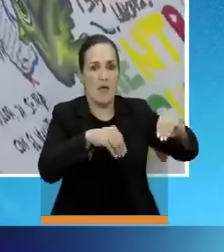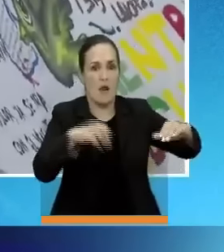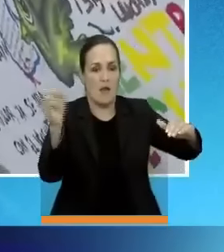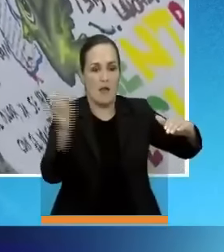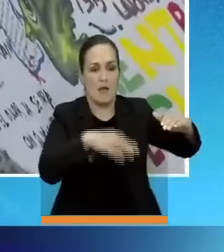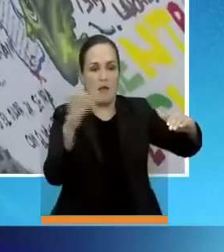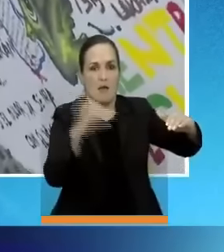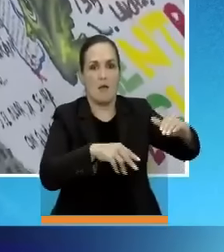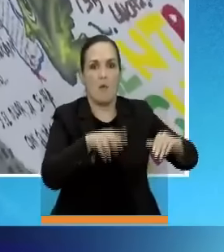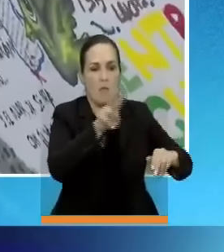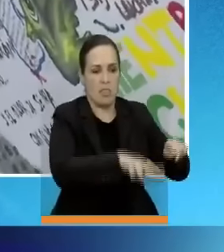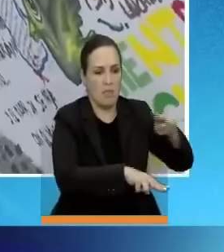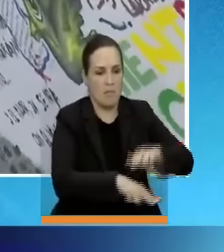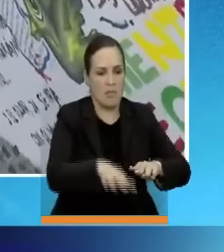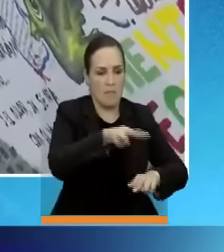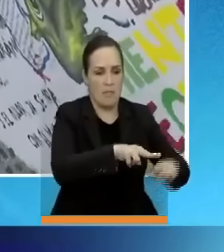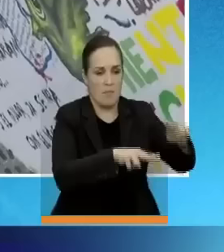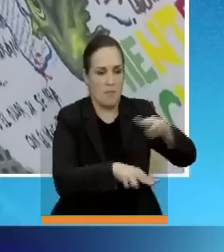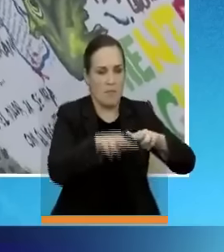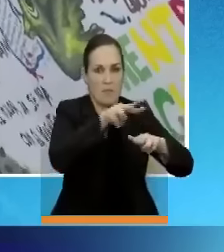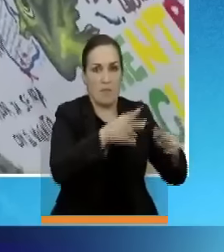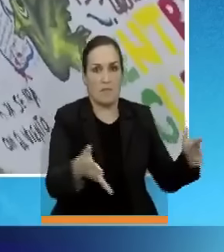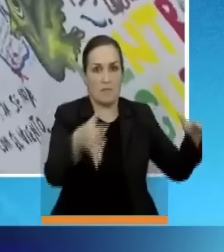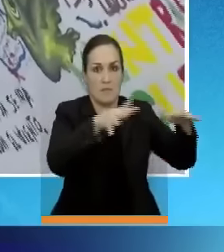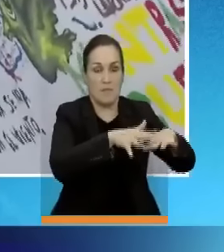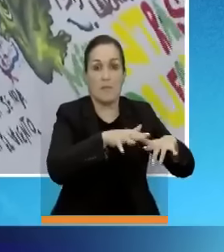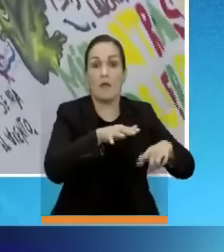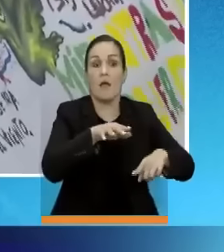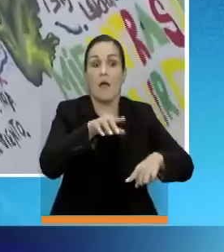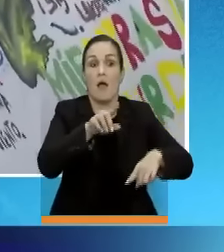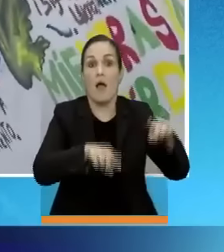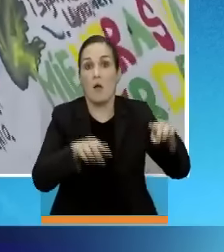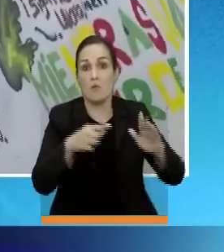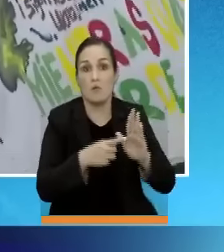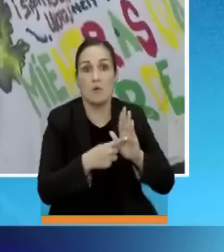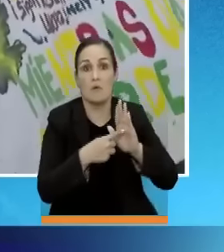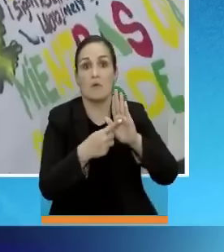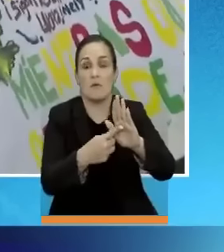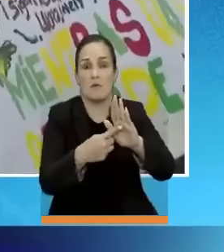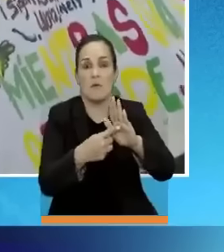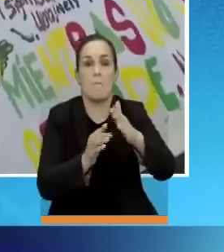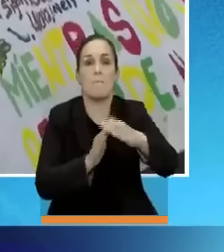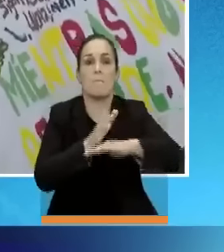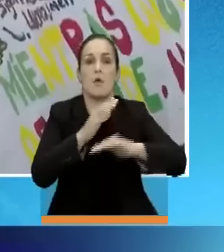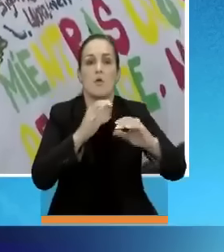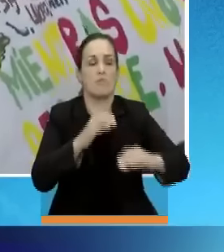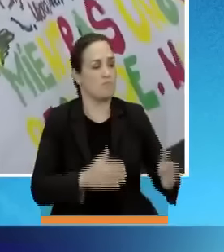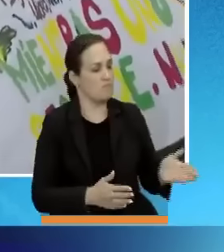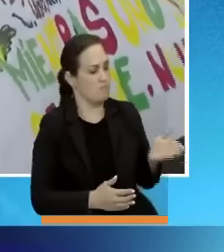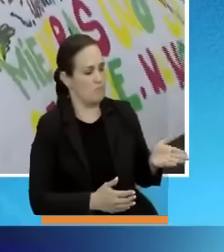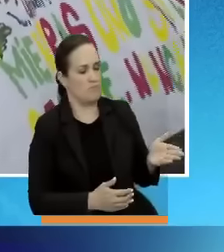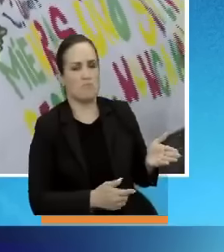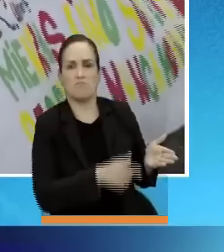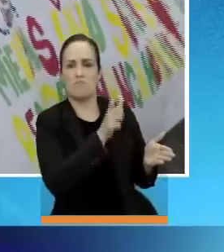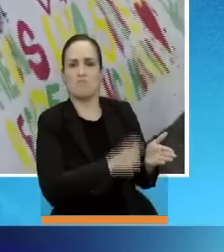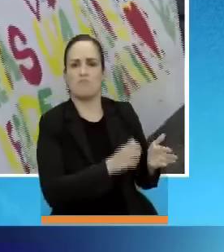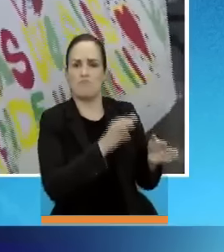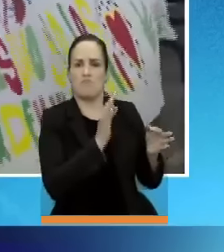fosas comunes otros fueron presentados ante los medios de comunicación como si se tratara